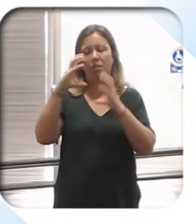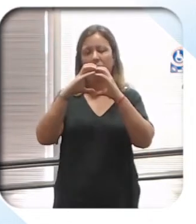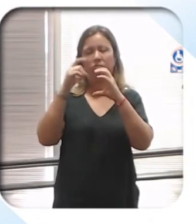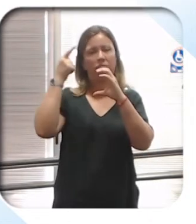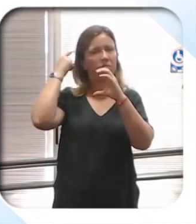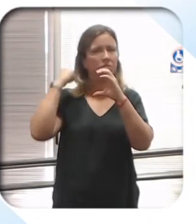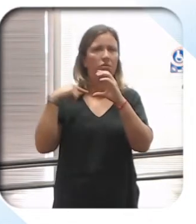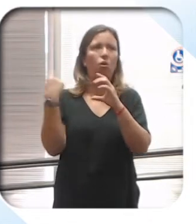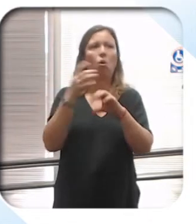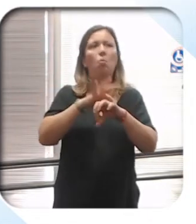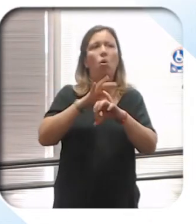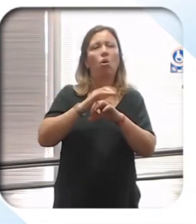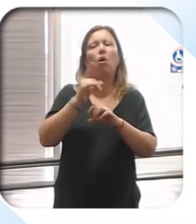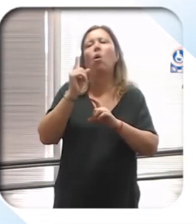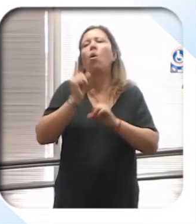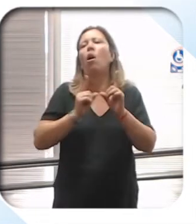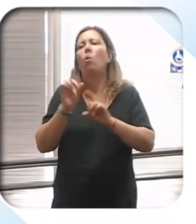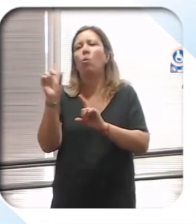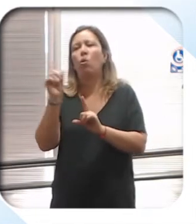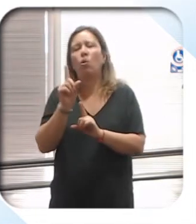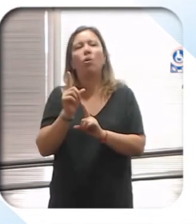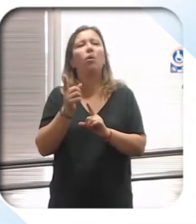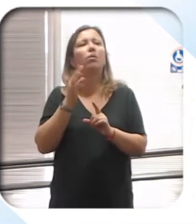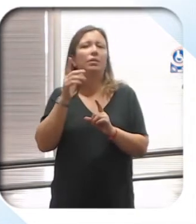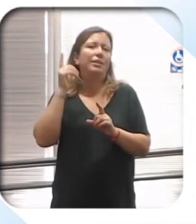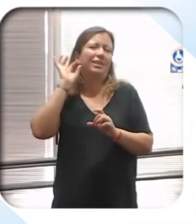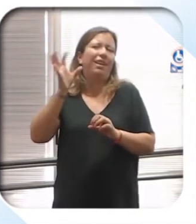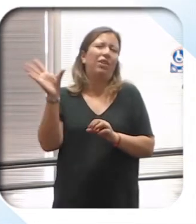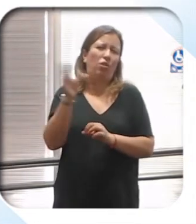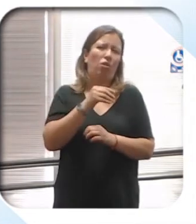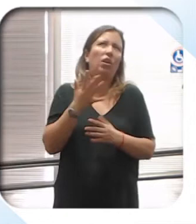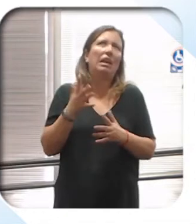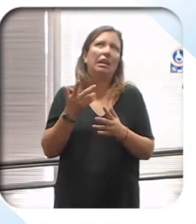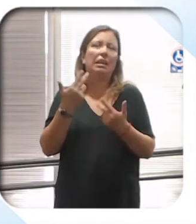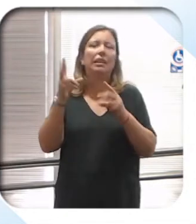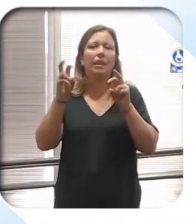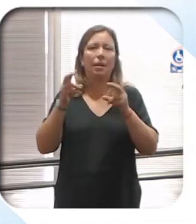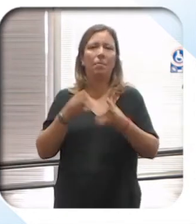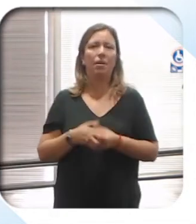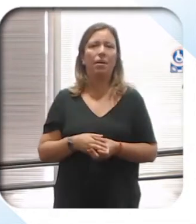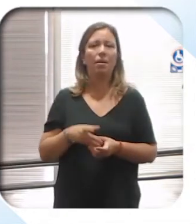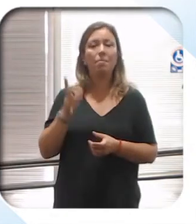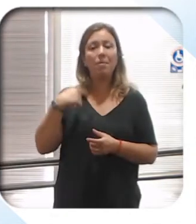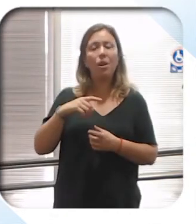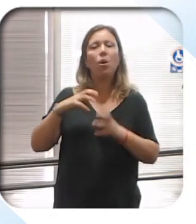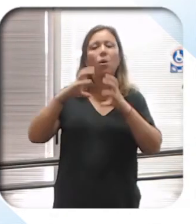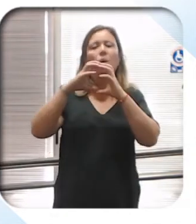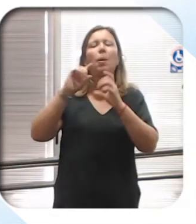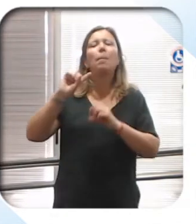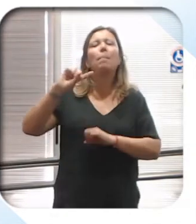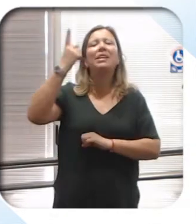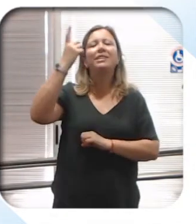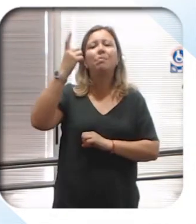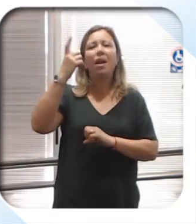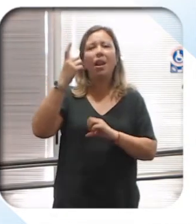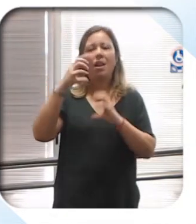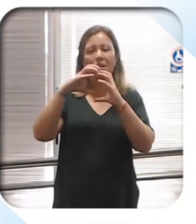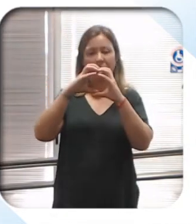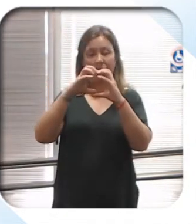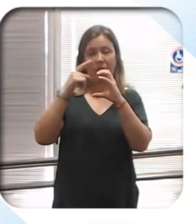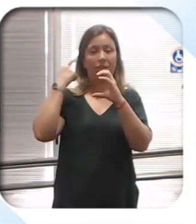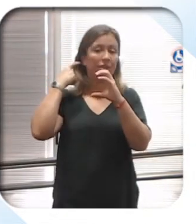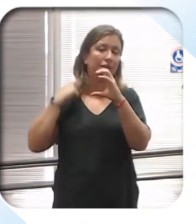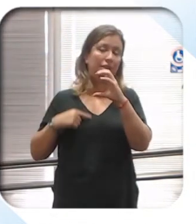los que somos médicos, o todos más o menos sabemos de qué se trata. Pero el órgano principal del sistema